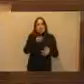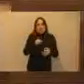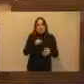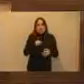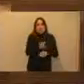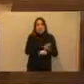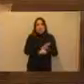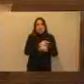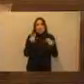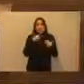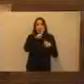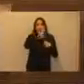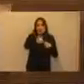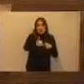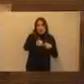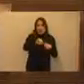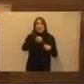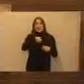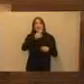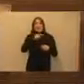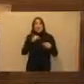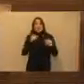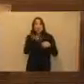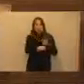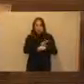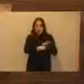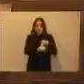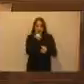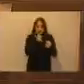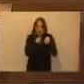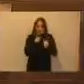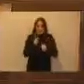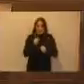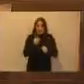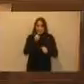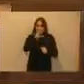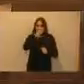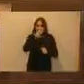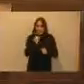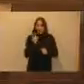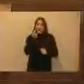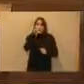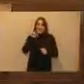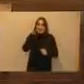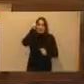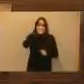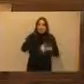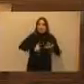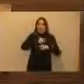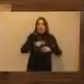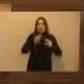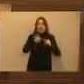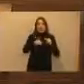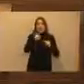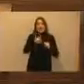el año 2000, luego consejero de Economía, gerente de Luca, finaliza 15 años como cargo público y acaba de vicepresidente de Asturiana